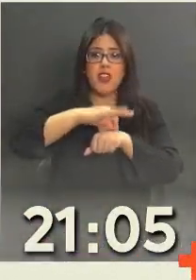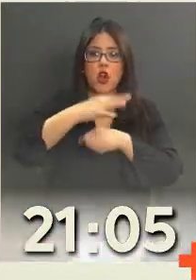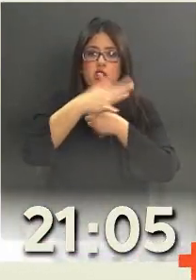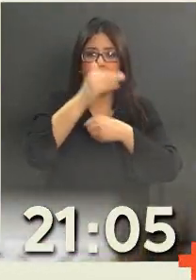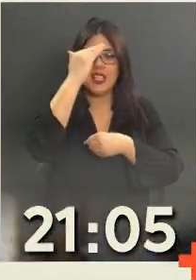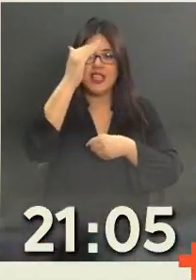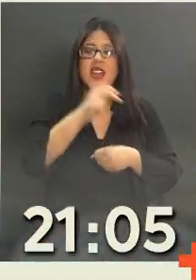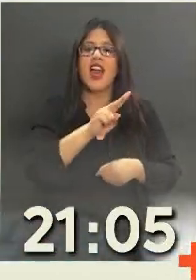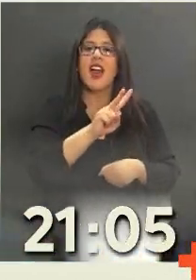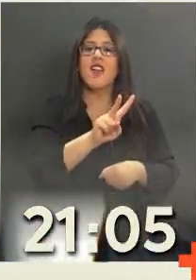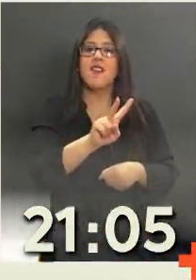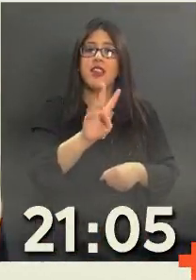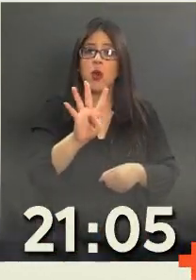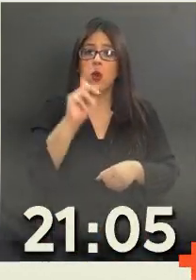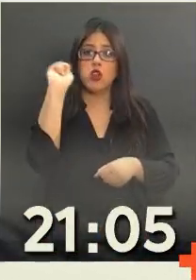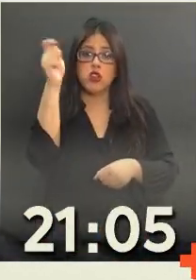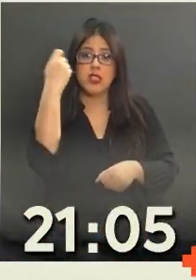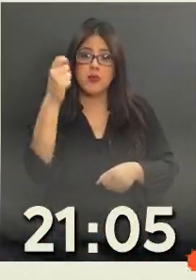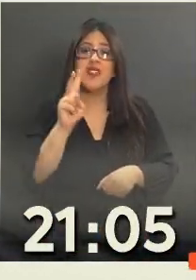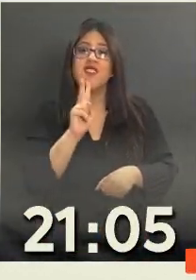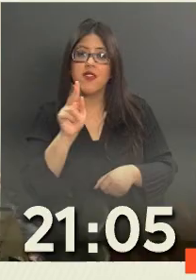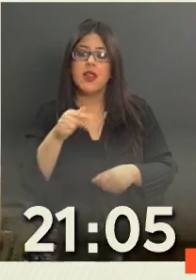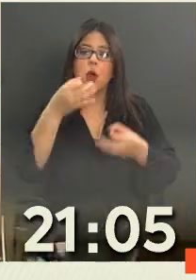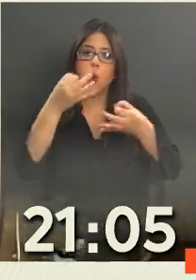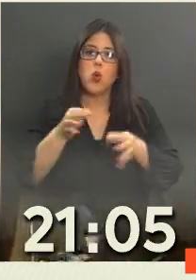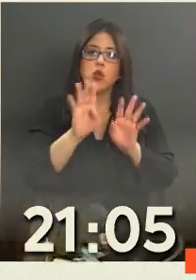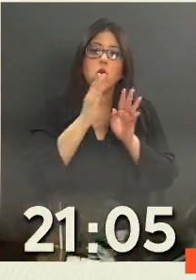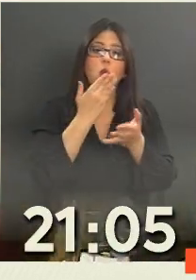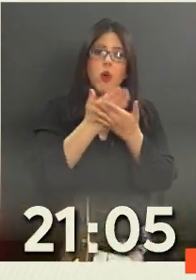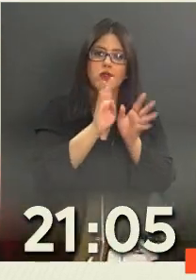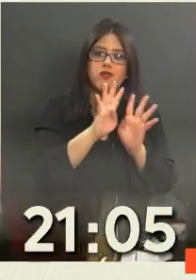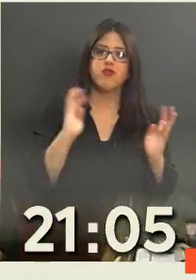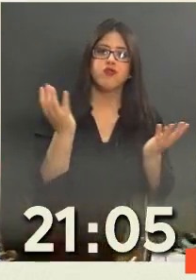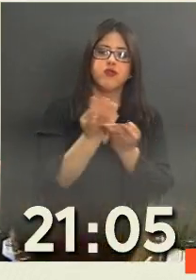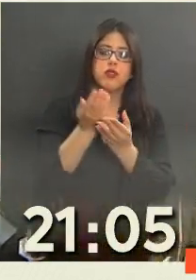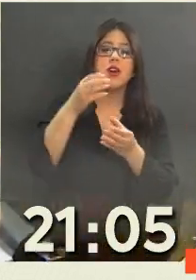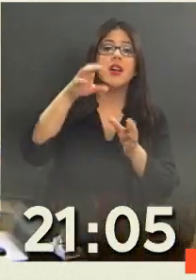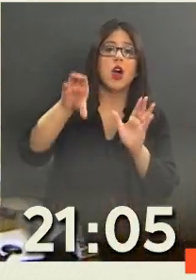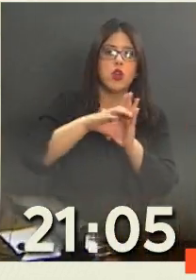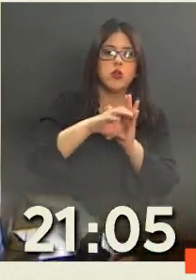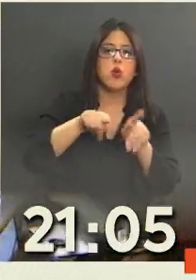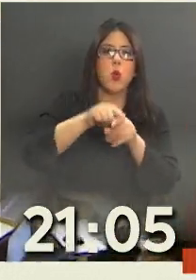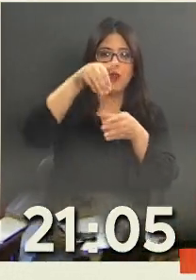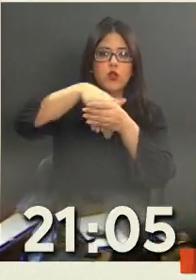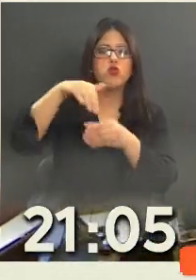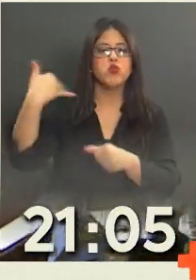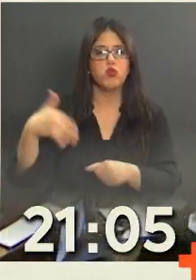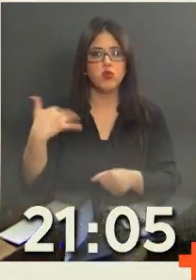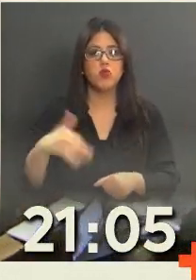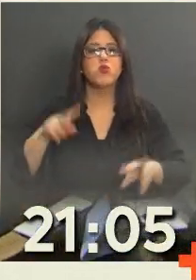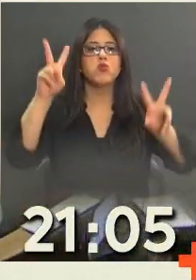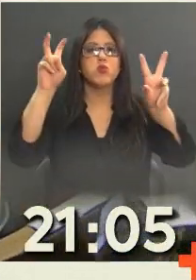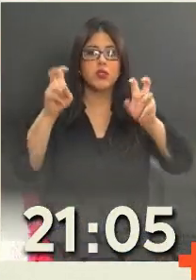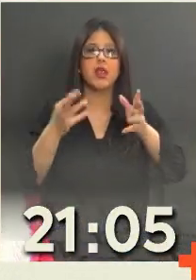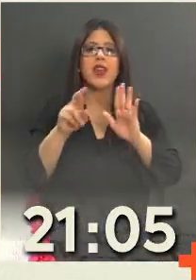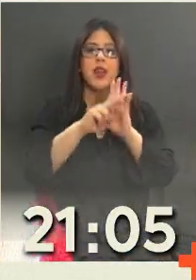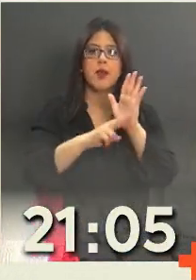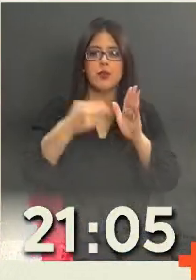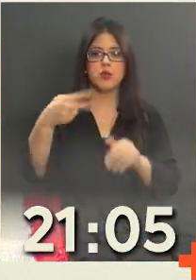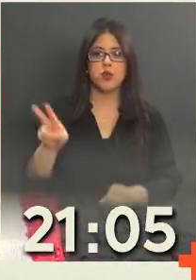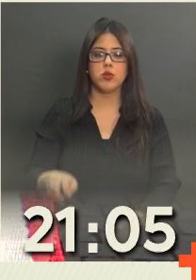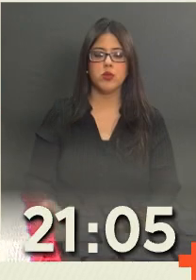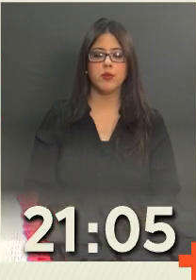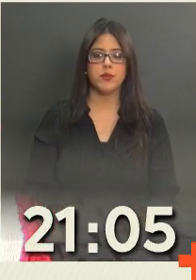24 de septiembre, justo cuando la convención esté en medio de la votación más importante en lo que va del proceso, la de su reglamento. Espero